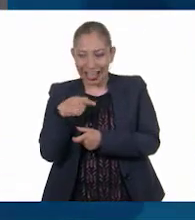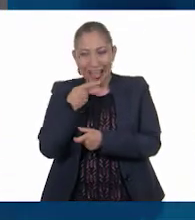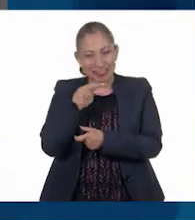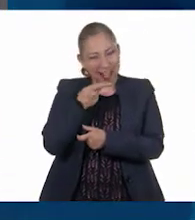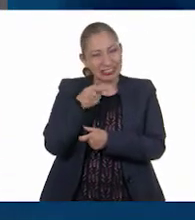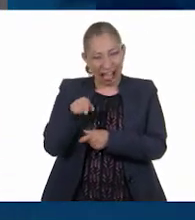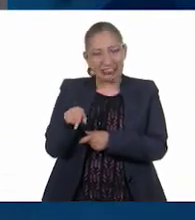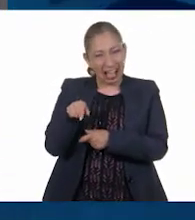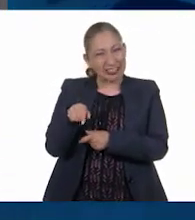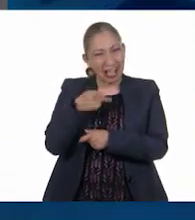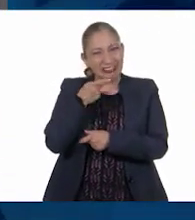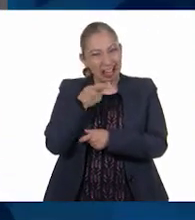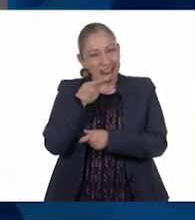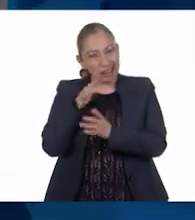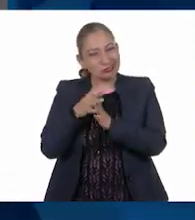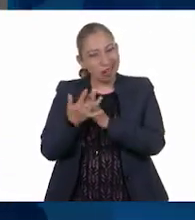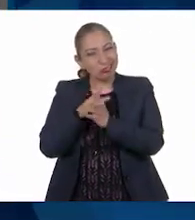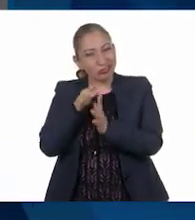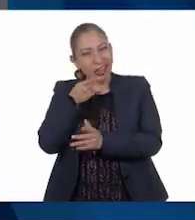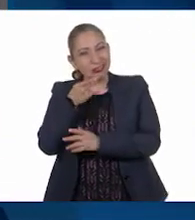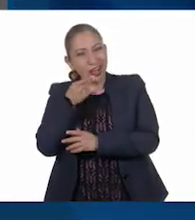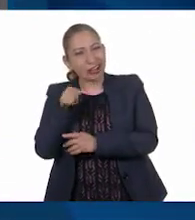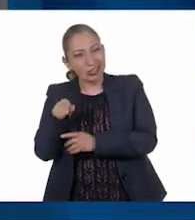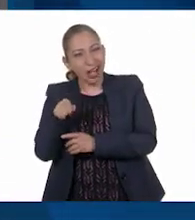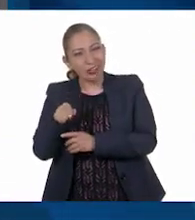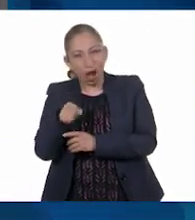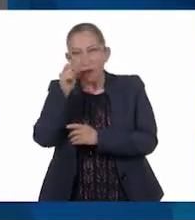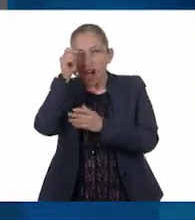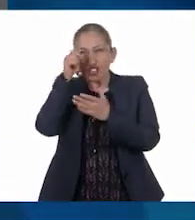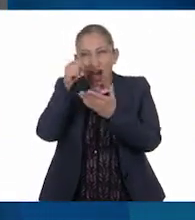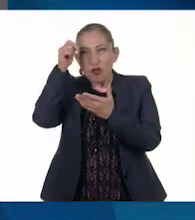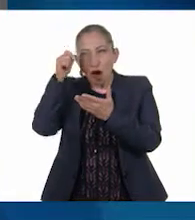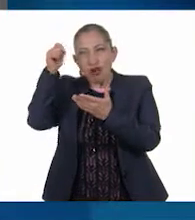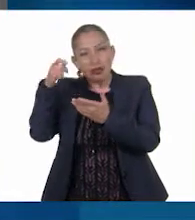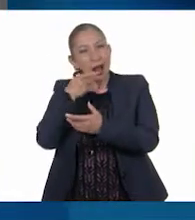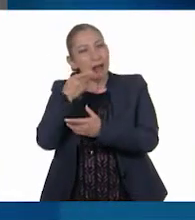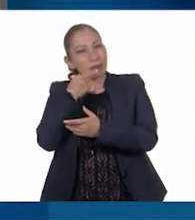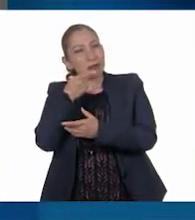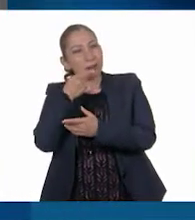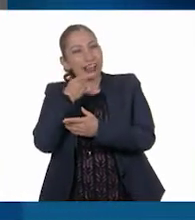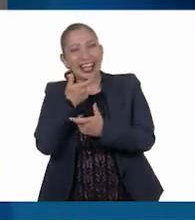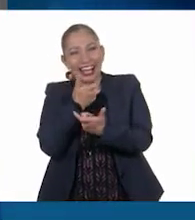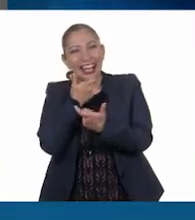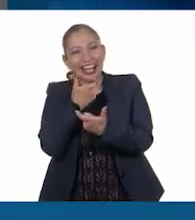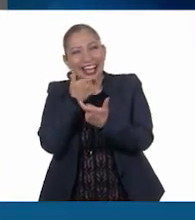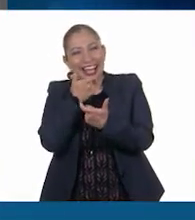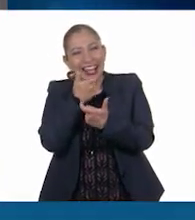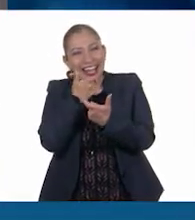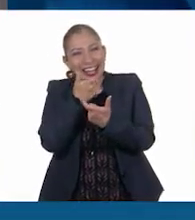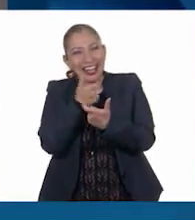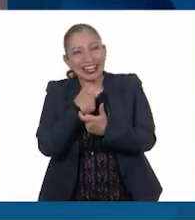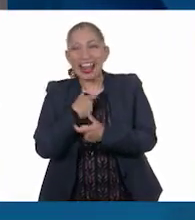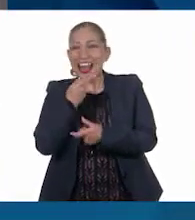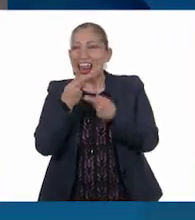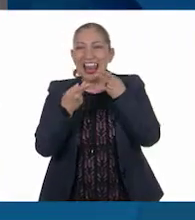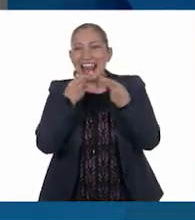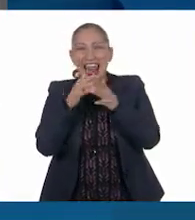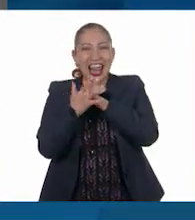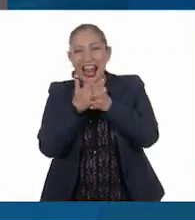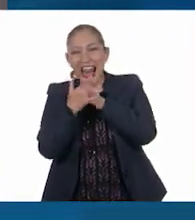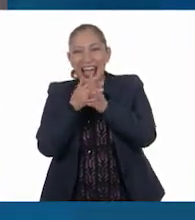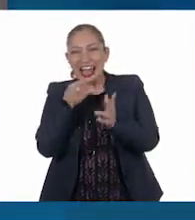Angalbillane con tus gaibas. Y gadal yeneme catarrut y shasha pasga. Tu yemen que él. Wende yemen que